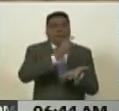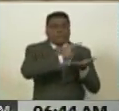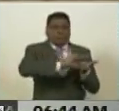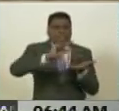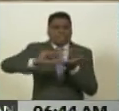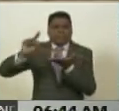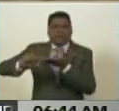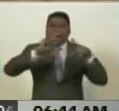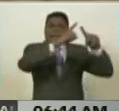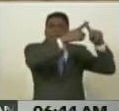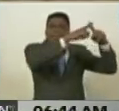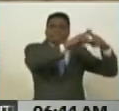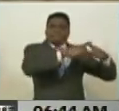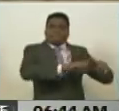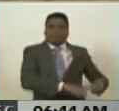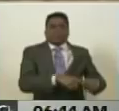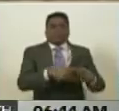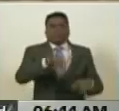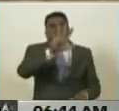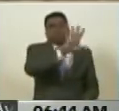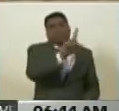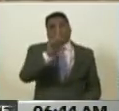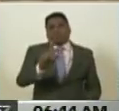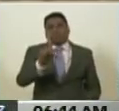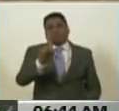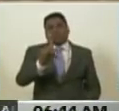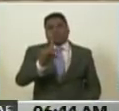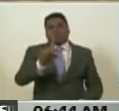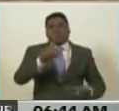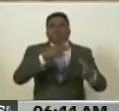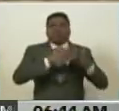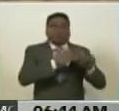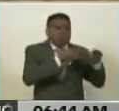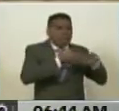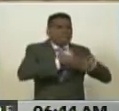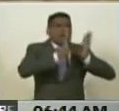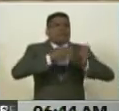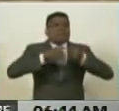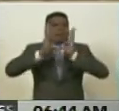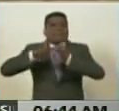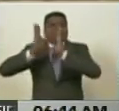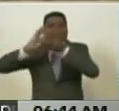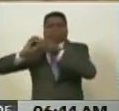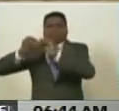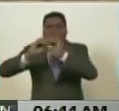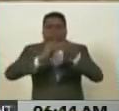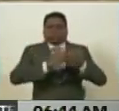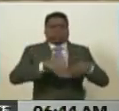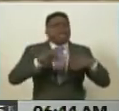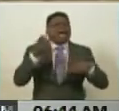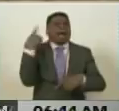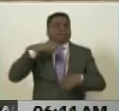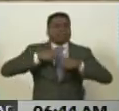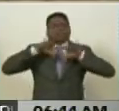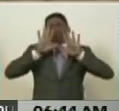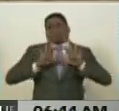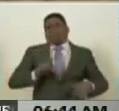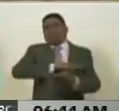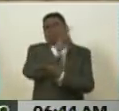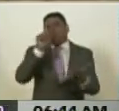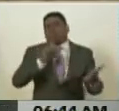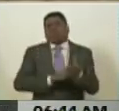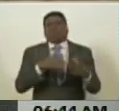presupuestarios para la reactivación de 51 obras de las más importantes que estaban eh aletargadas, digamos, que estaban semiparalizadas. En todo caso, esa